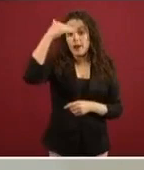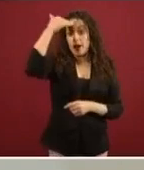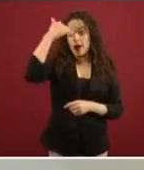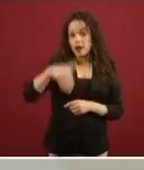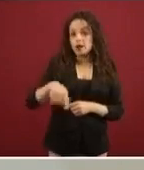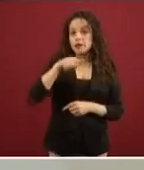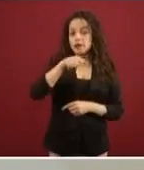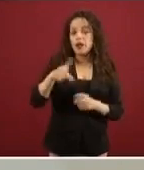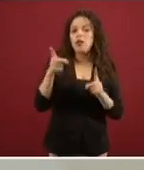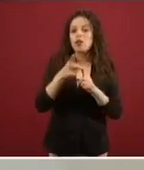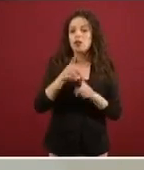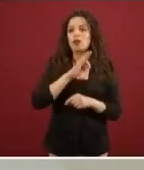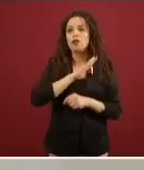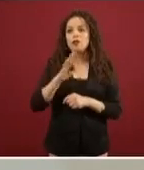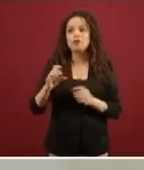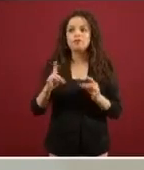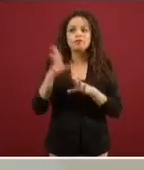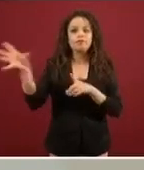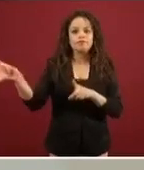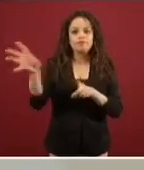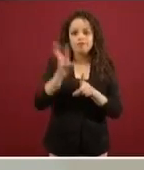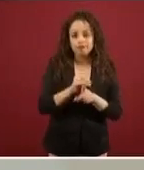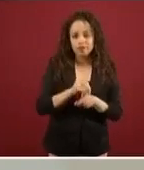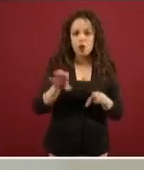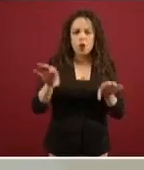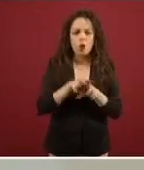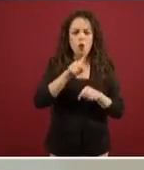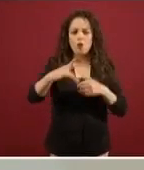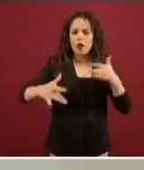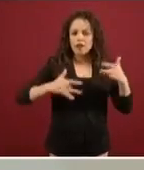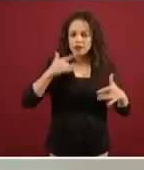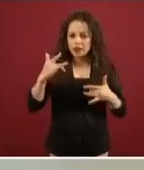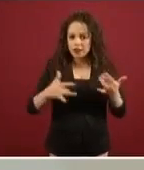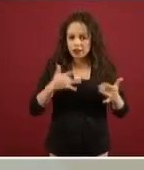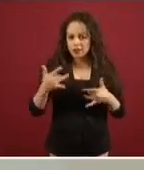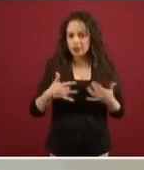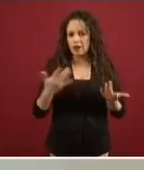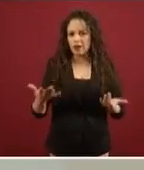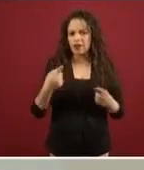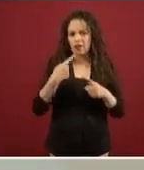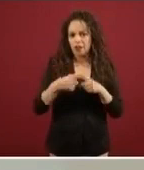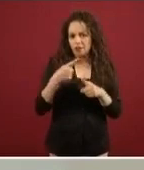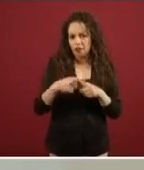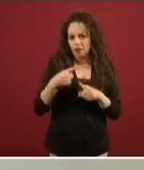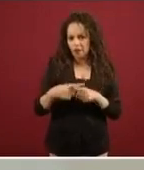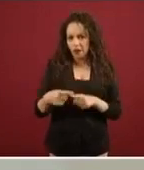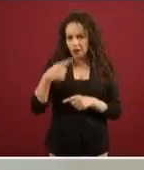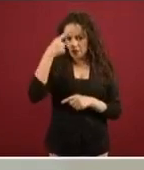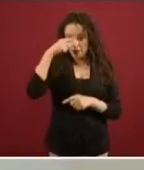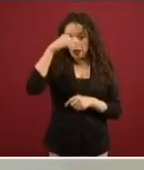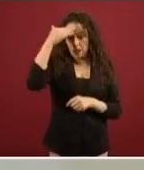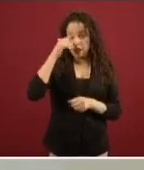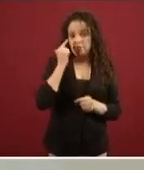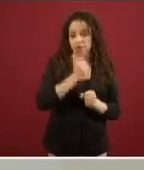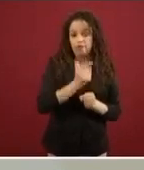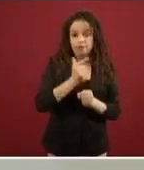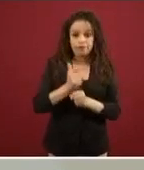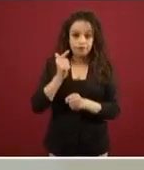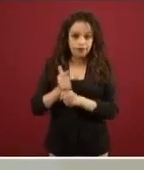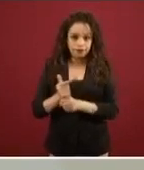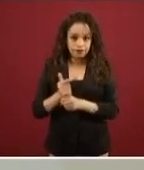los signos, síntomas, comorbilidades, toda la información que noche con noche ustedes ven presentada en esta